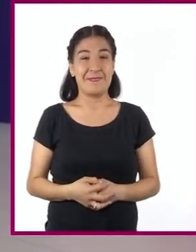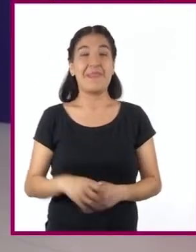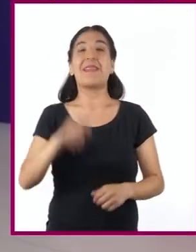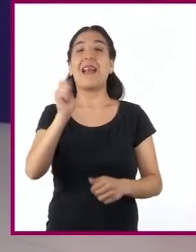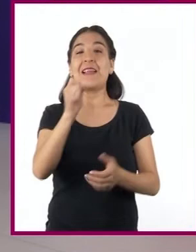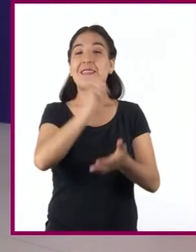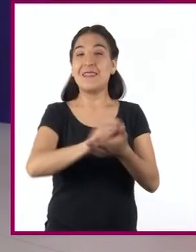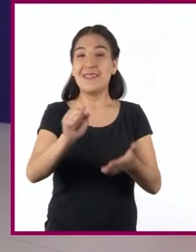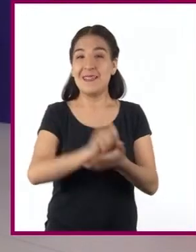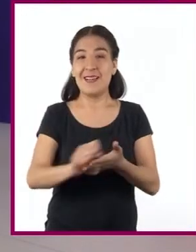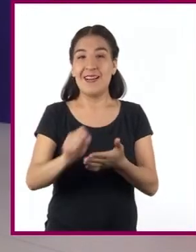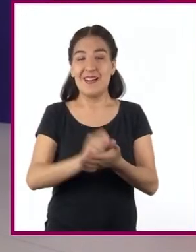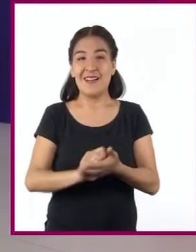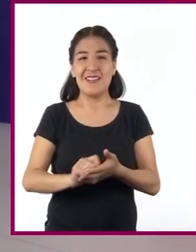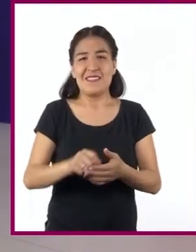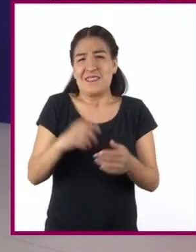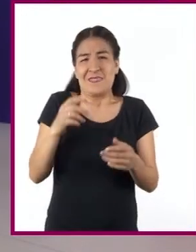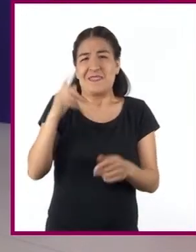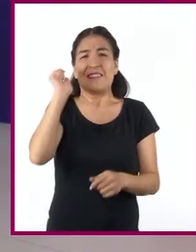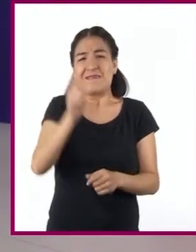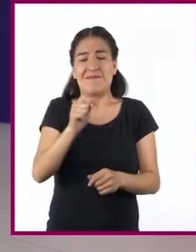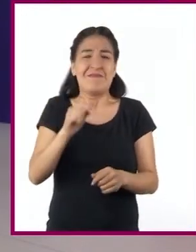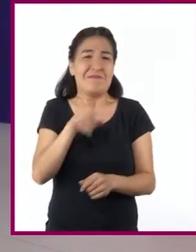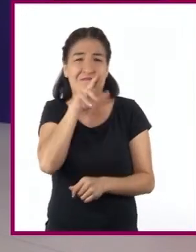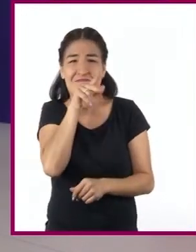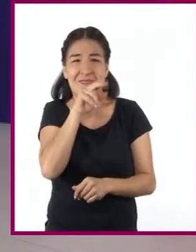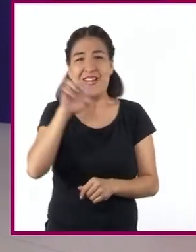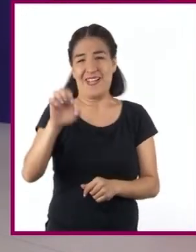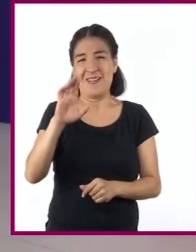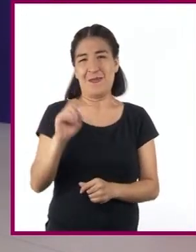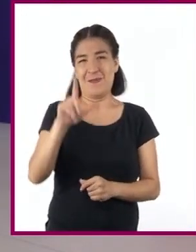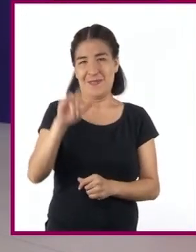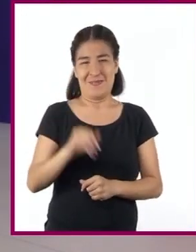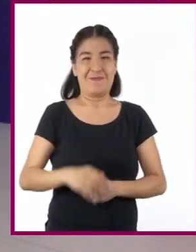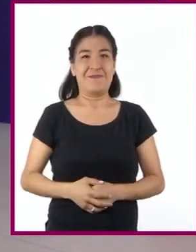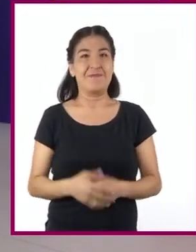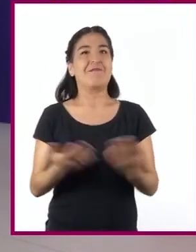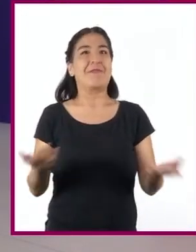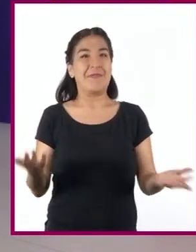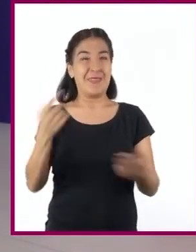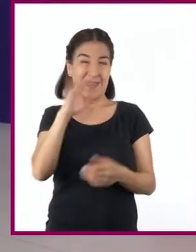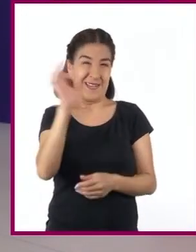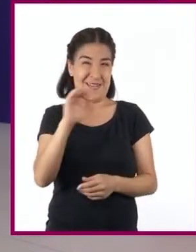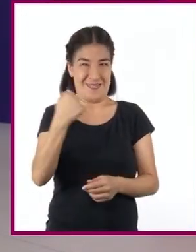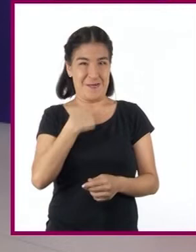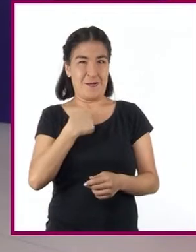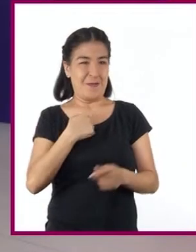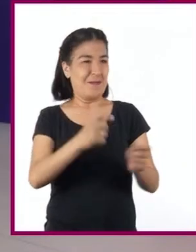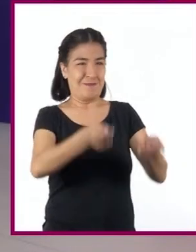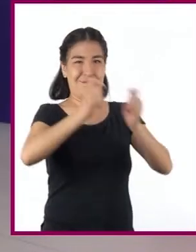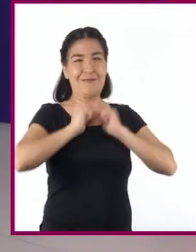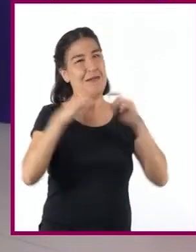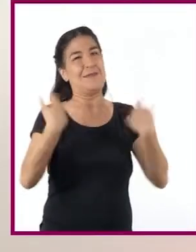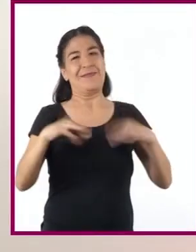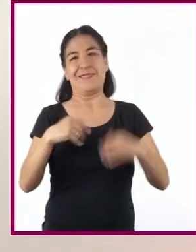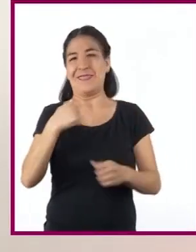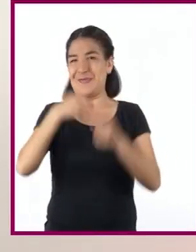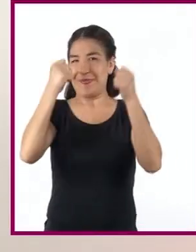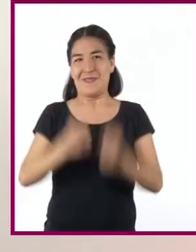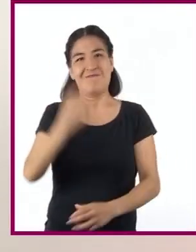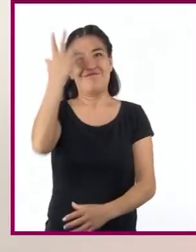Atentamente, la aterrada E. coli. Vaya, si a mí me pasara, seguro saldría corriendo.